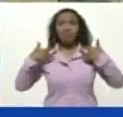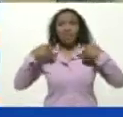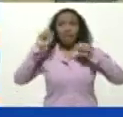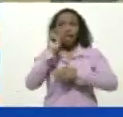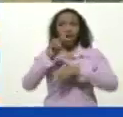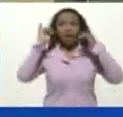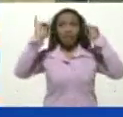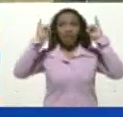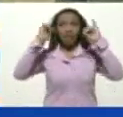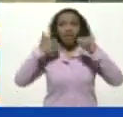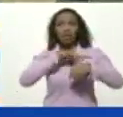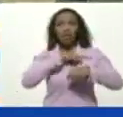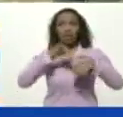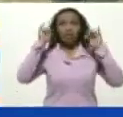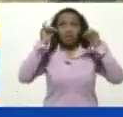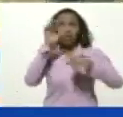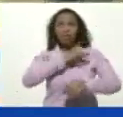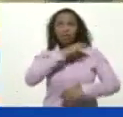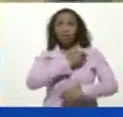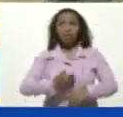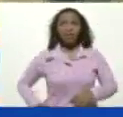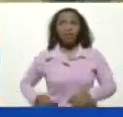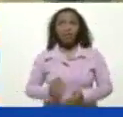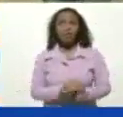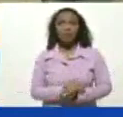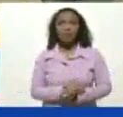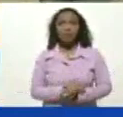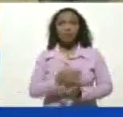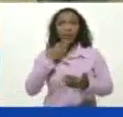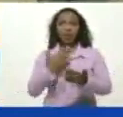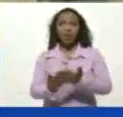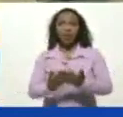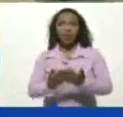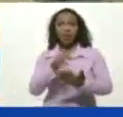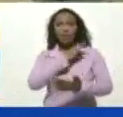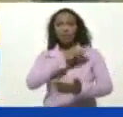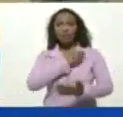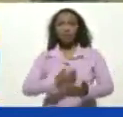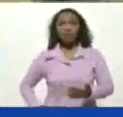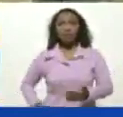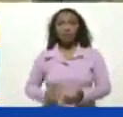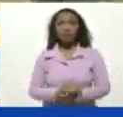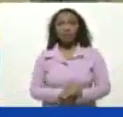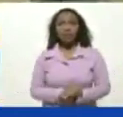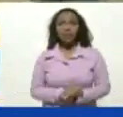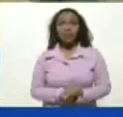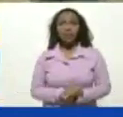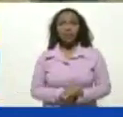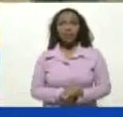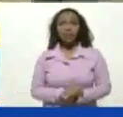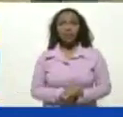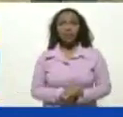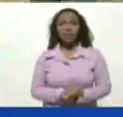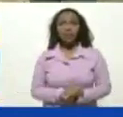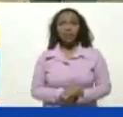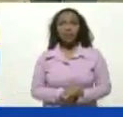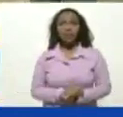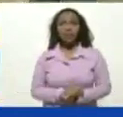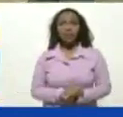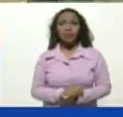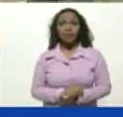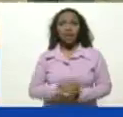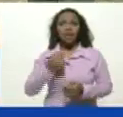fiestas que estamos celebrando, señor presidente. Gracias, señor presidente. Y le paso